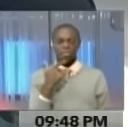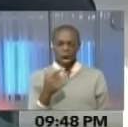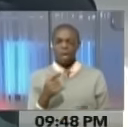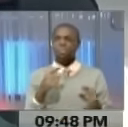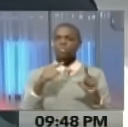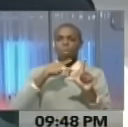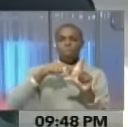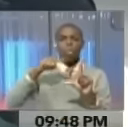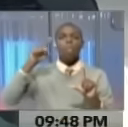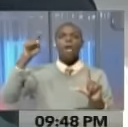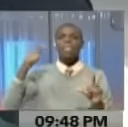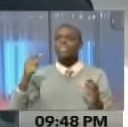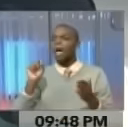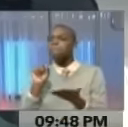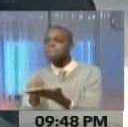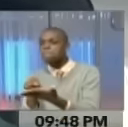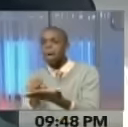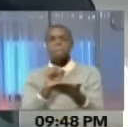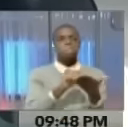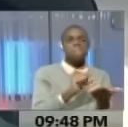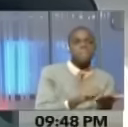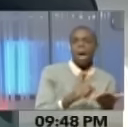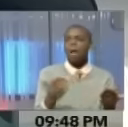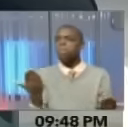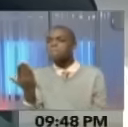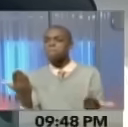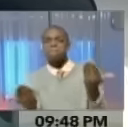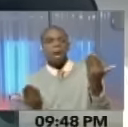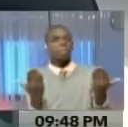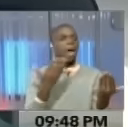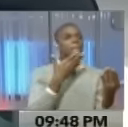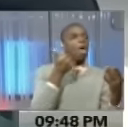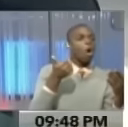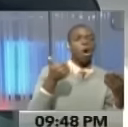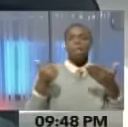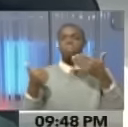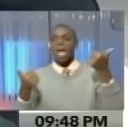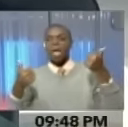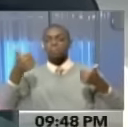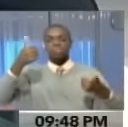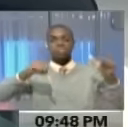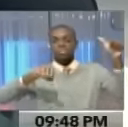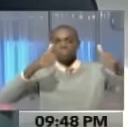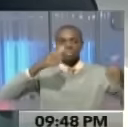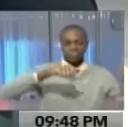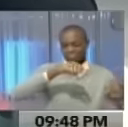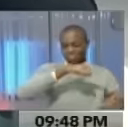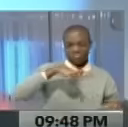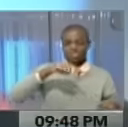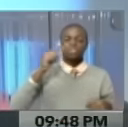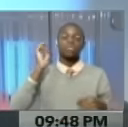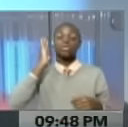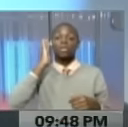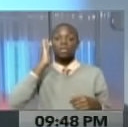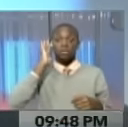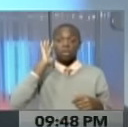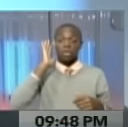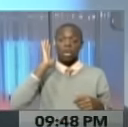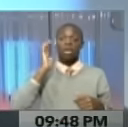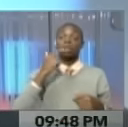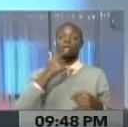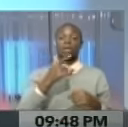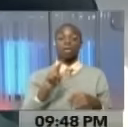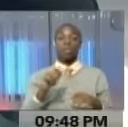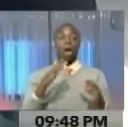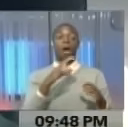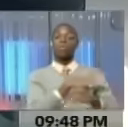eh Quién está peor y quién está mejor de entre ellos mismos se da cuenta que es el que está peor de todos los los llamados dirigentes de la oposición